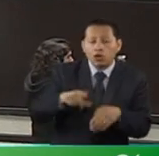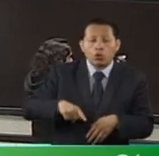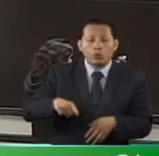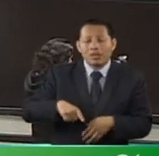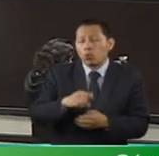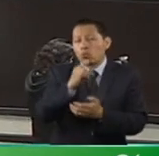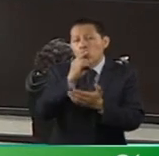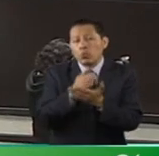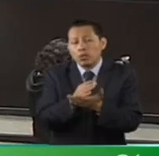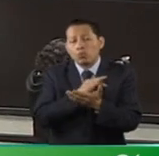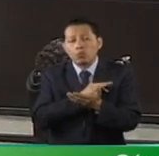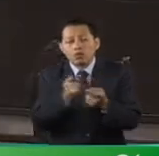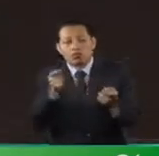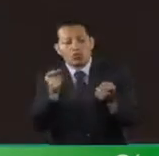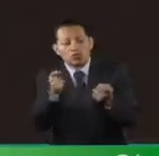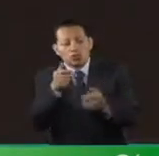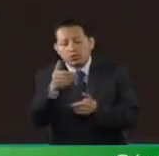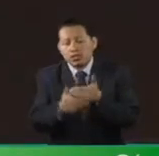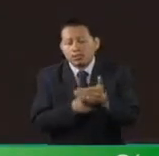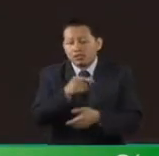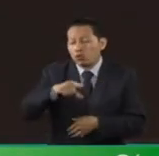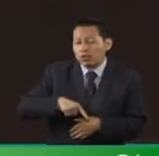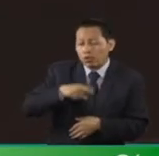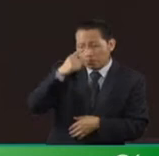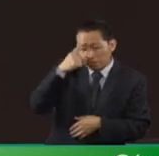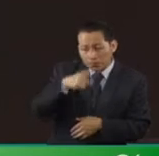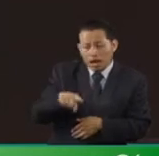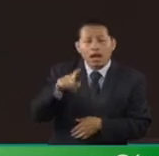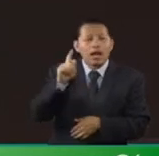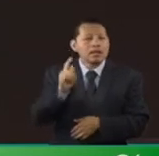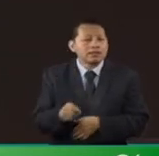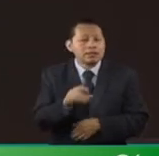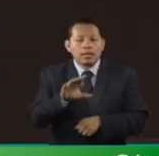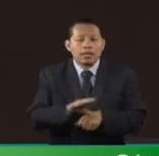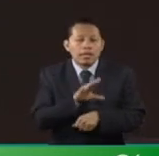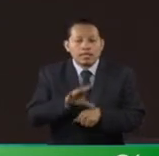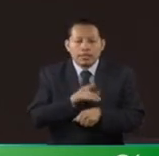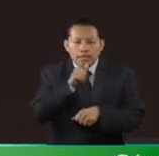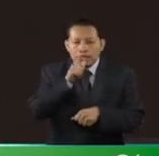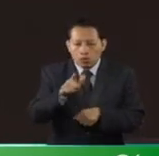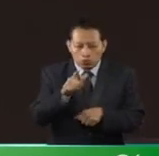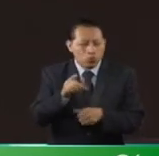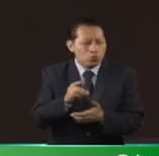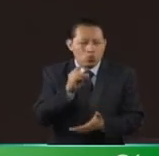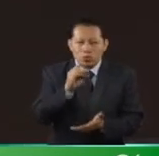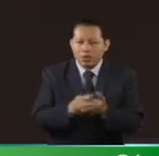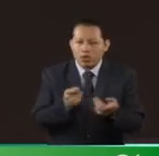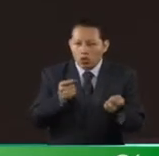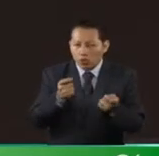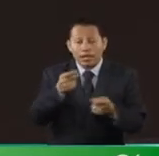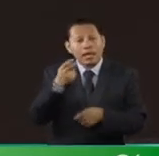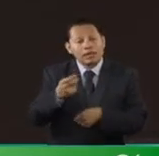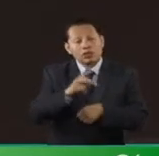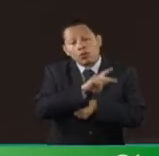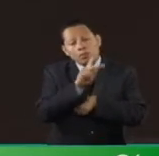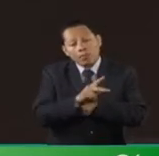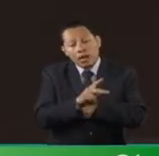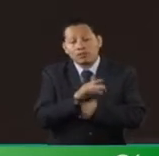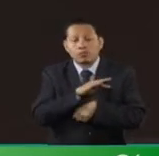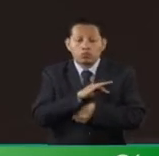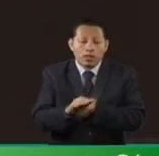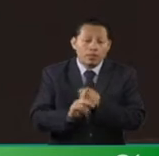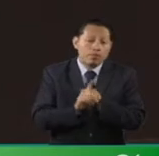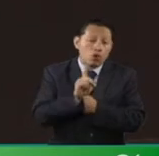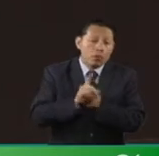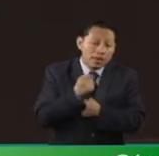único con el control del servicio público de transmisión y distribución de energía eléctrica. Esto haría que el país, a pesar de tener un gran